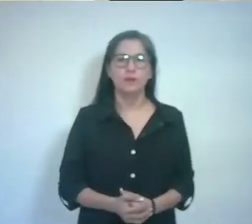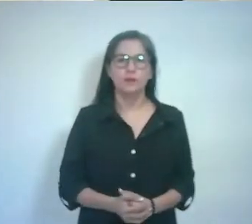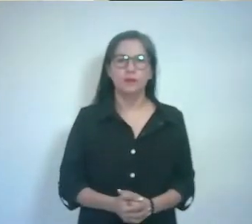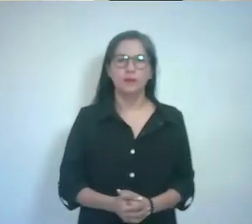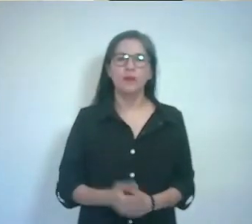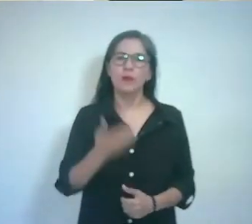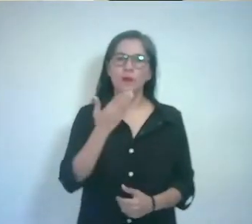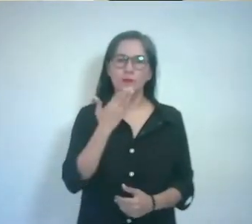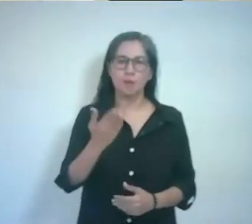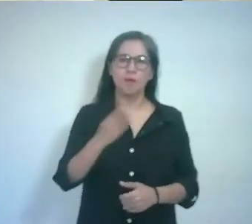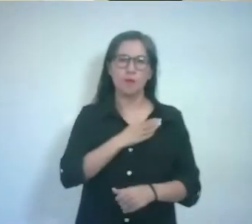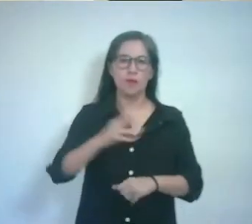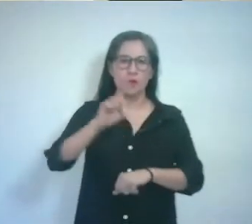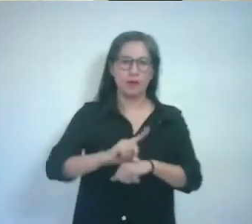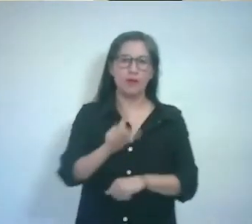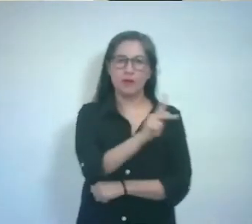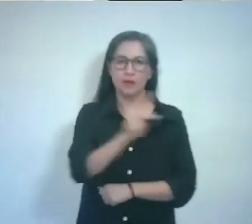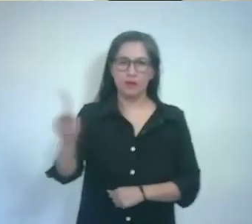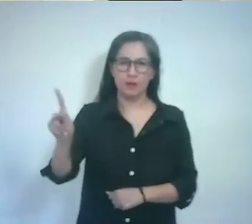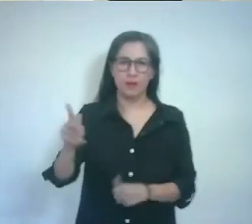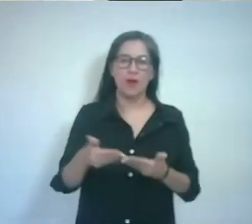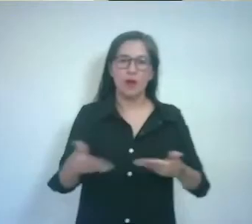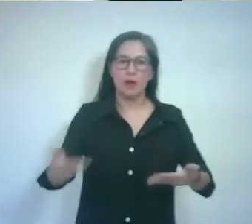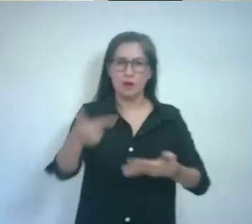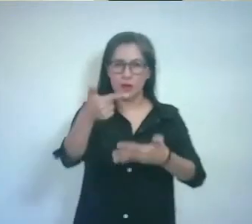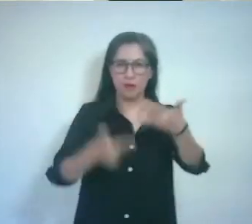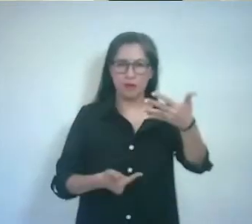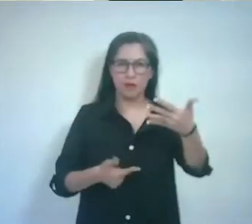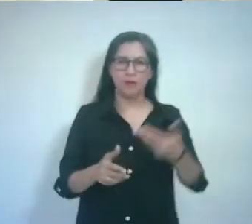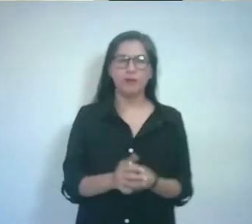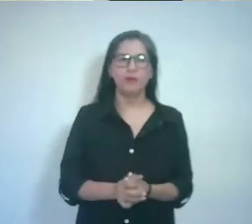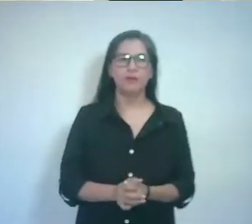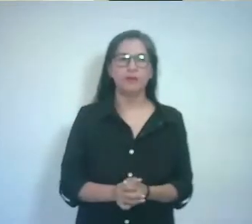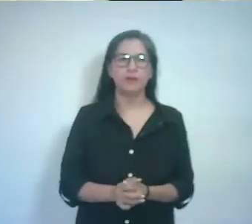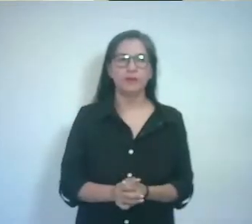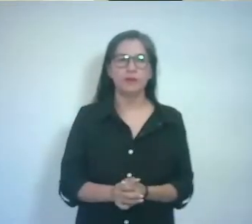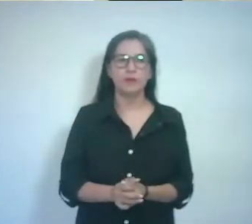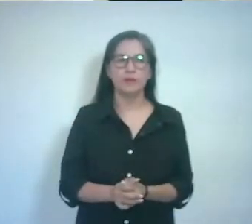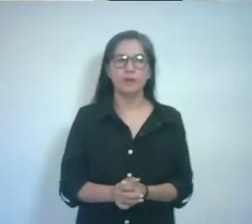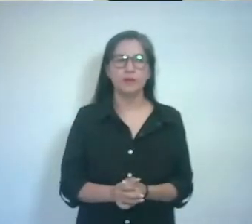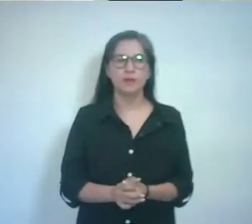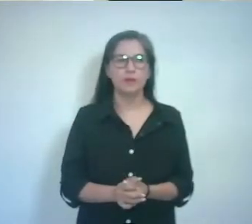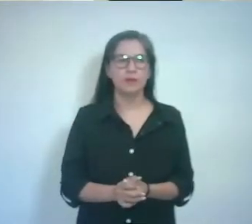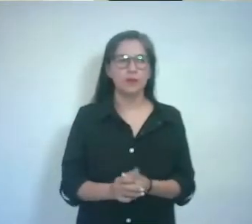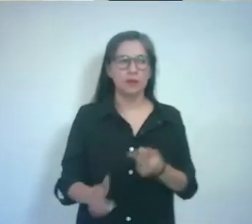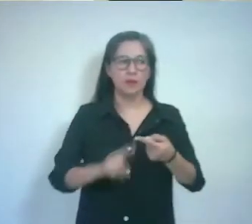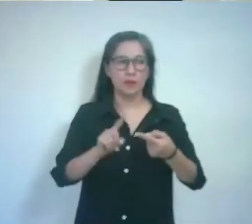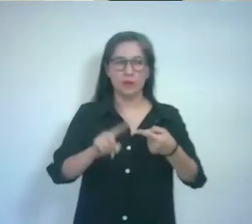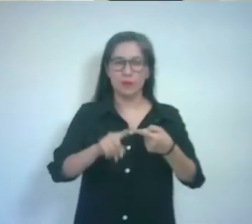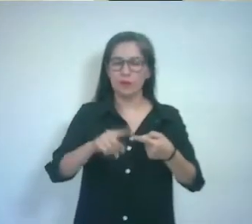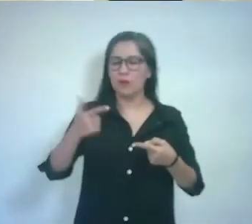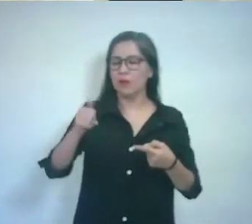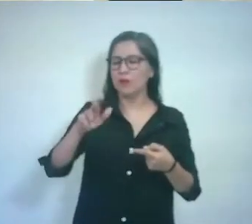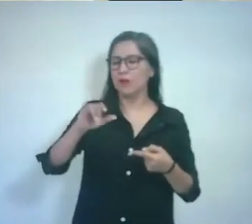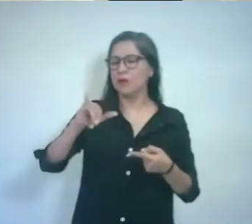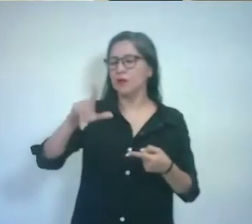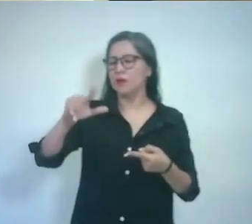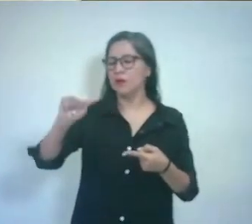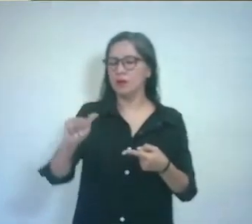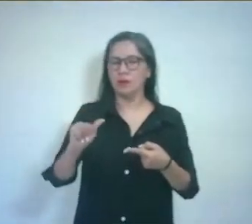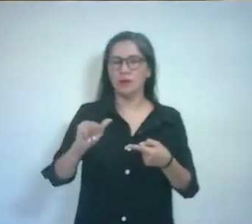Muy buenos días a todas y todos. Procedo al pase de lista. Por las consejerías electorales, maestra Graciela Díaz Vázquez.